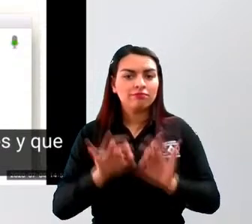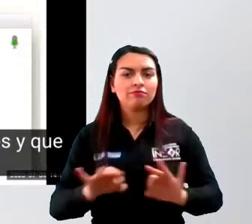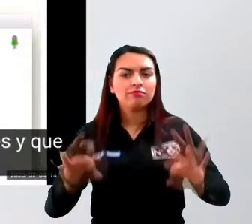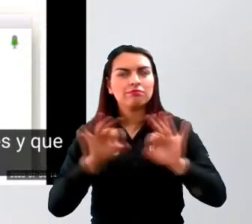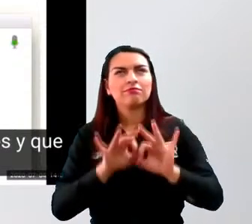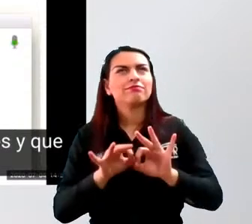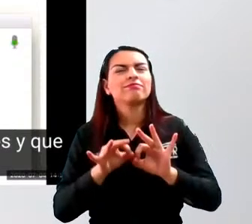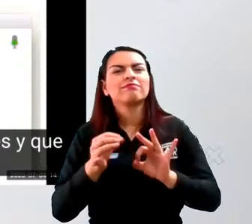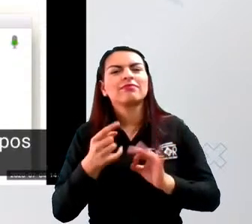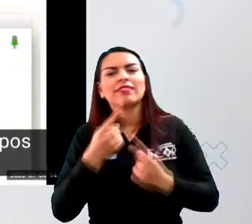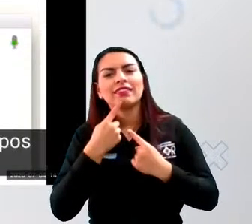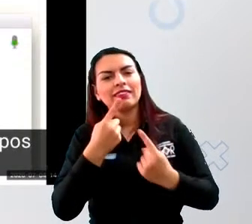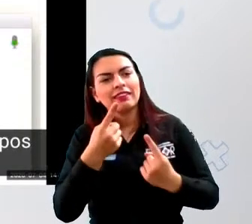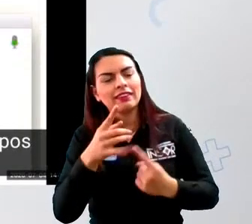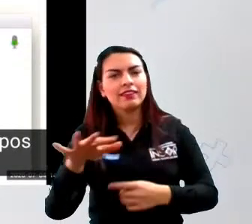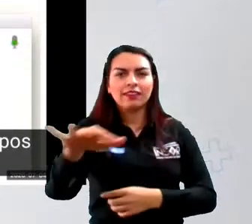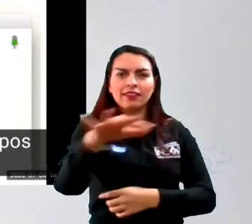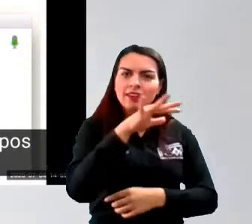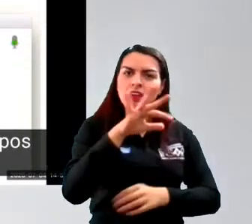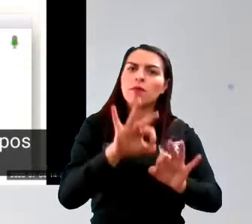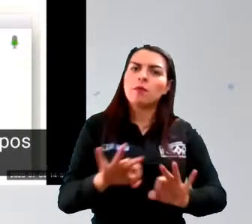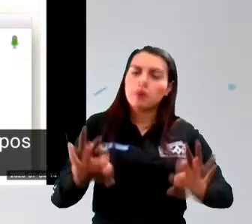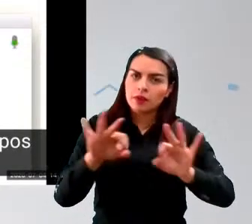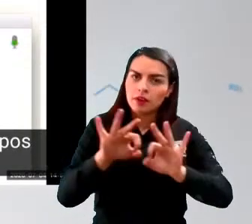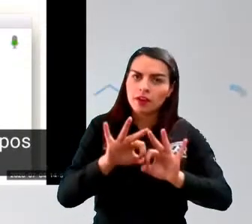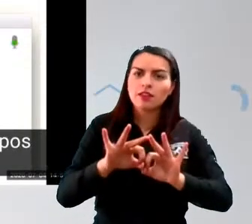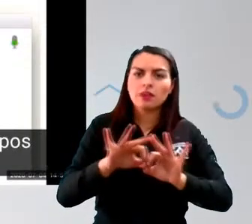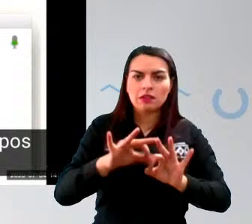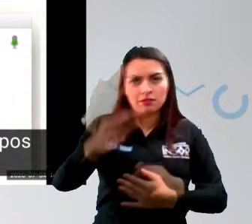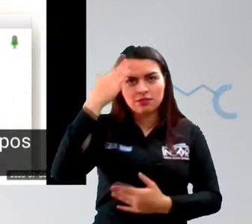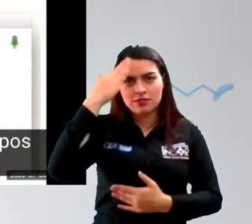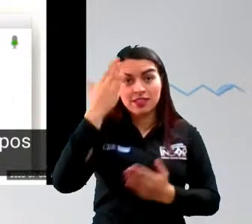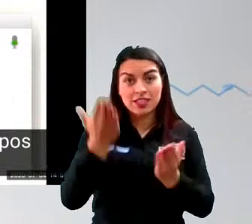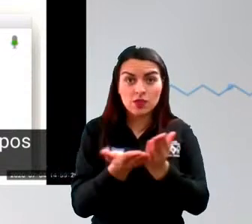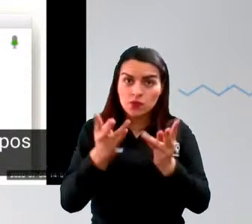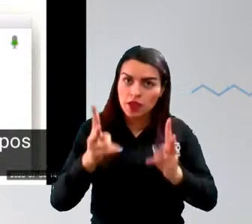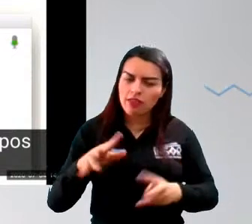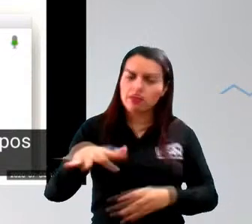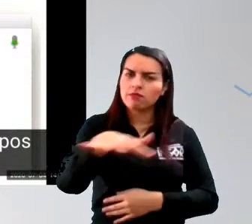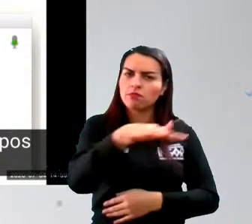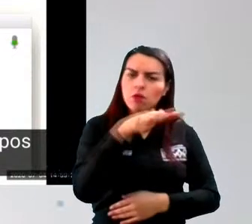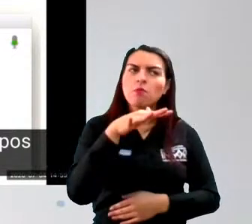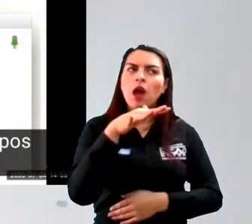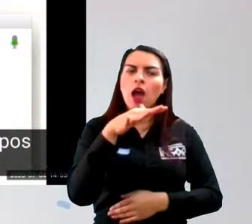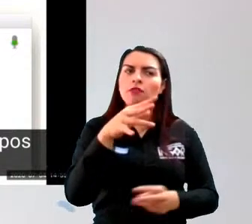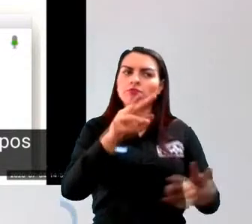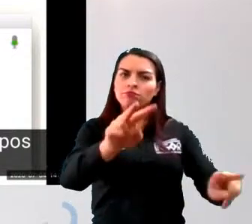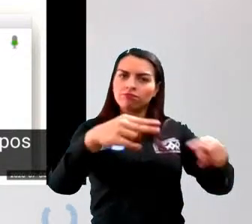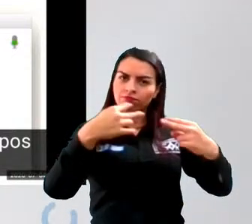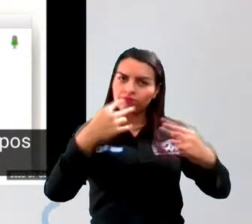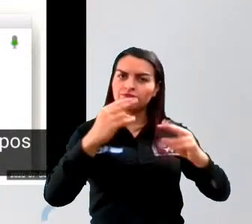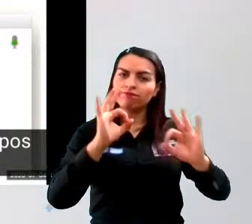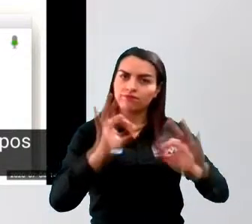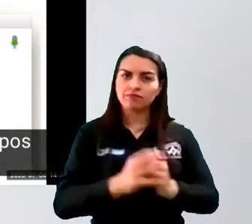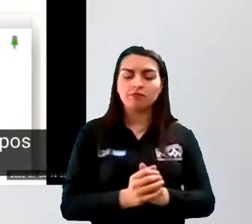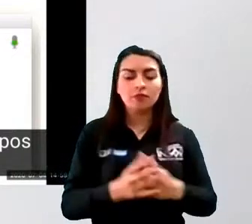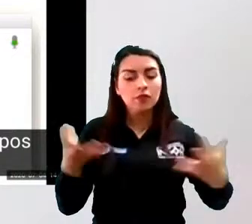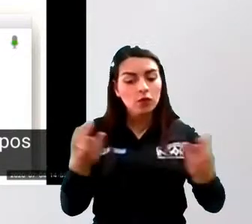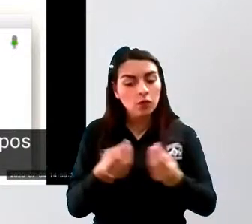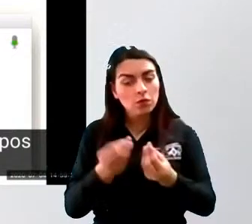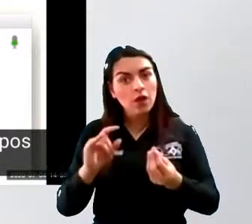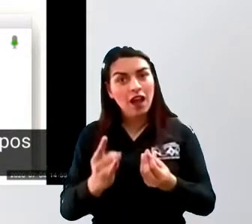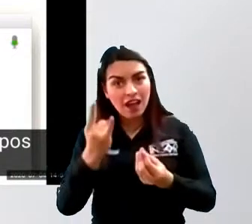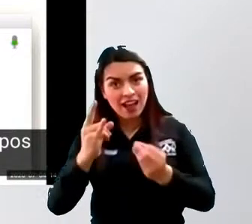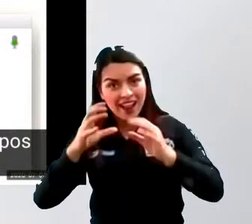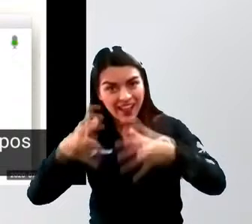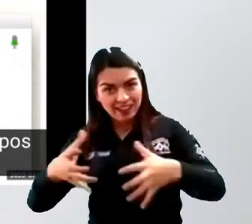decir con eso que tengan la vista de todas las caras de los estudiantes y ellos lo puedan verlo usted. Cuando tengan grupos de trabajo en sus